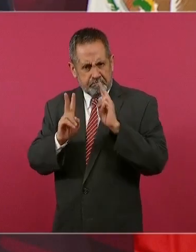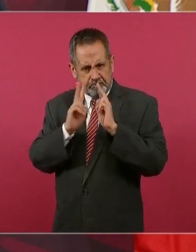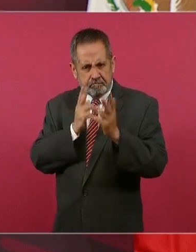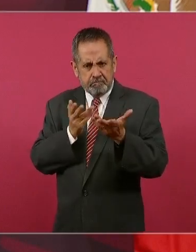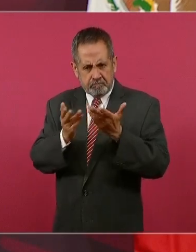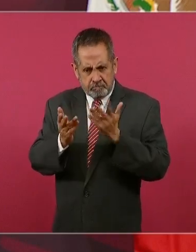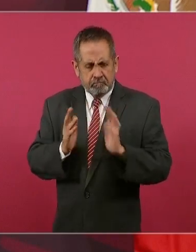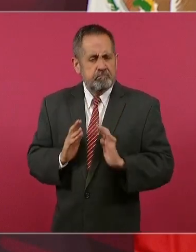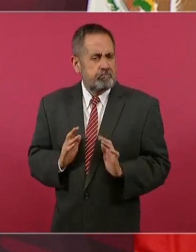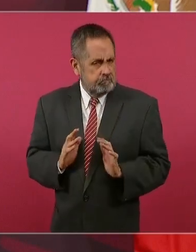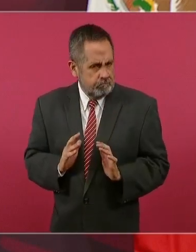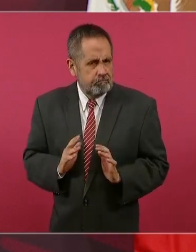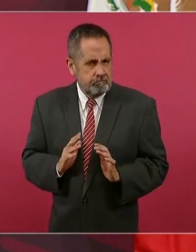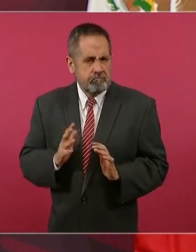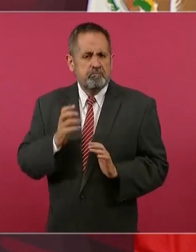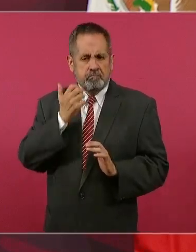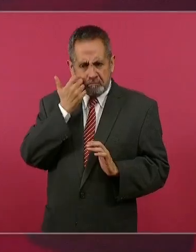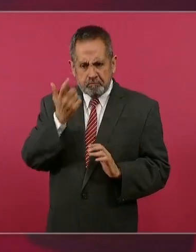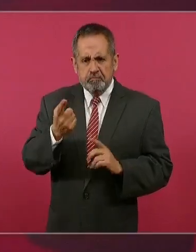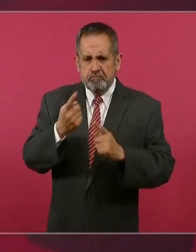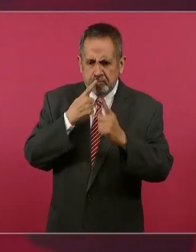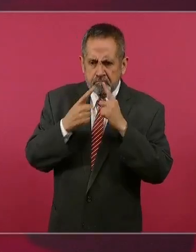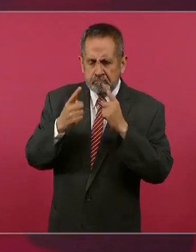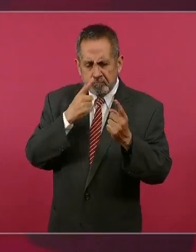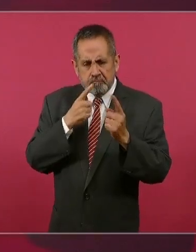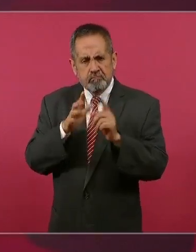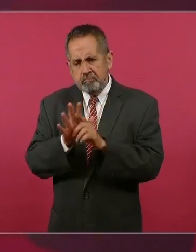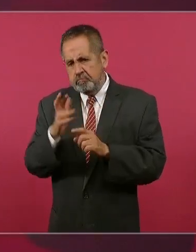con ganas, pues, de